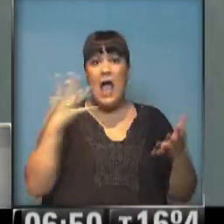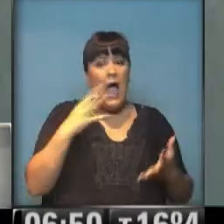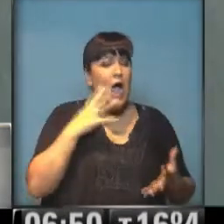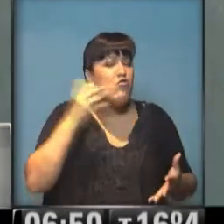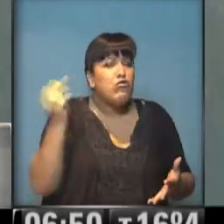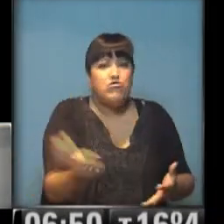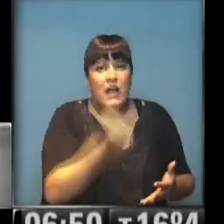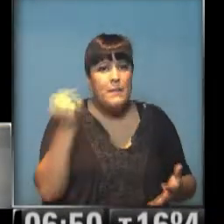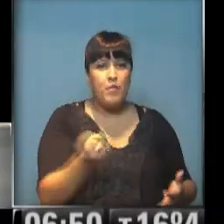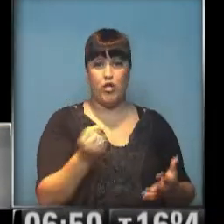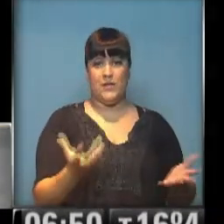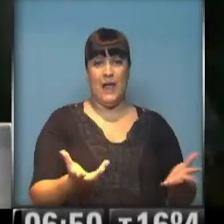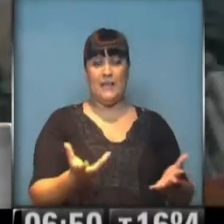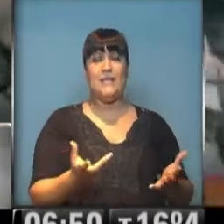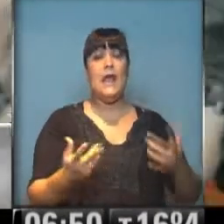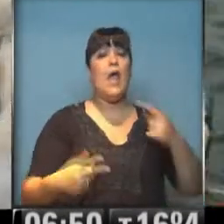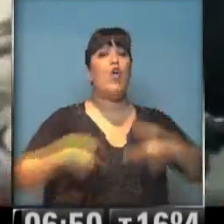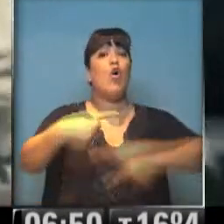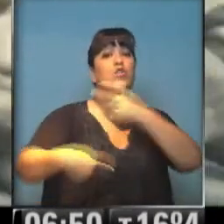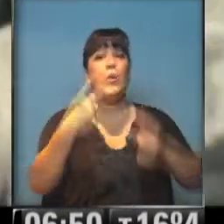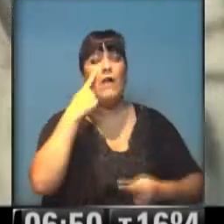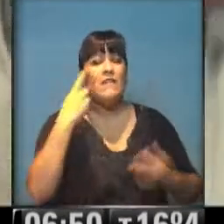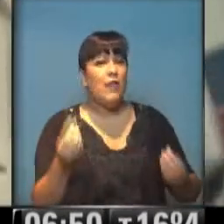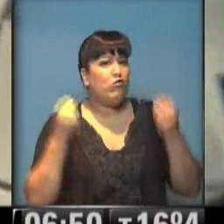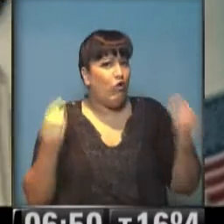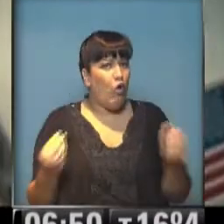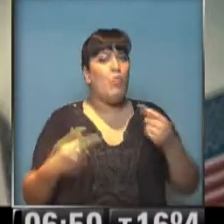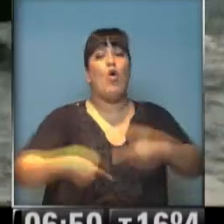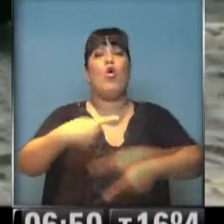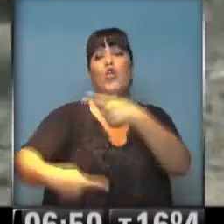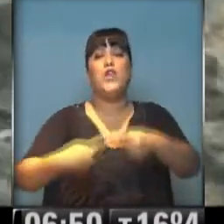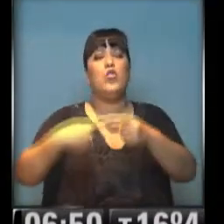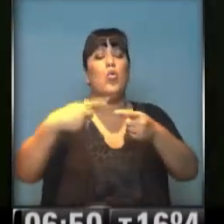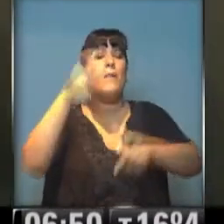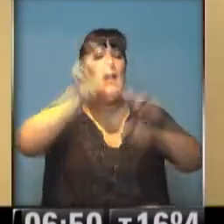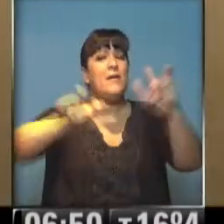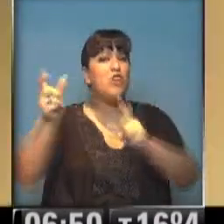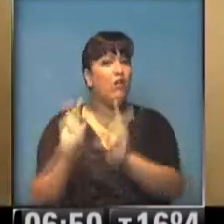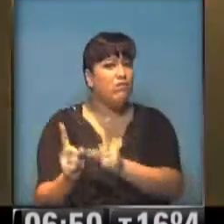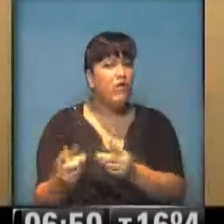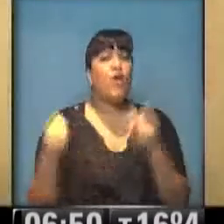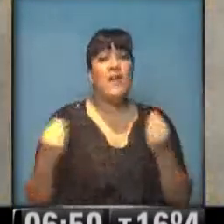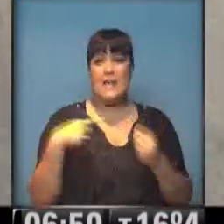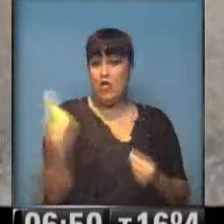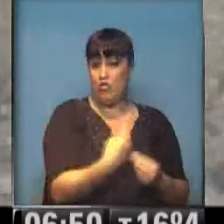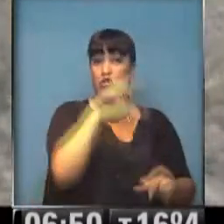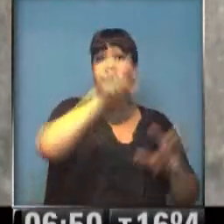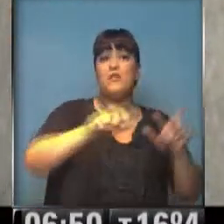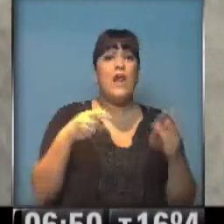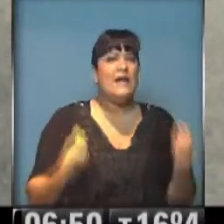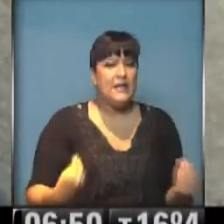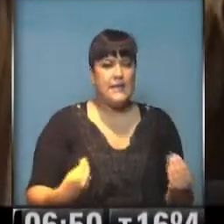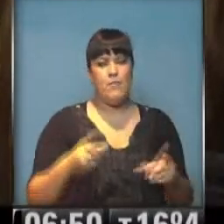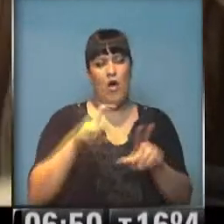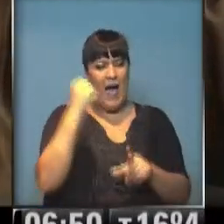como el poder seguir viviendo, como poder continuar la especie. ¿Y qué hacemos nosotros? Pero como especie, el